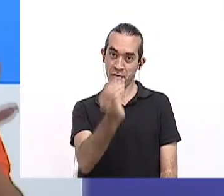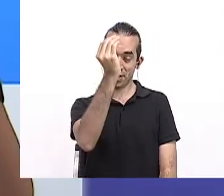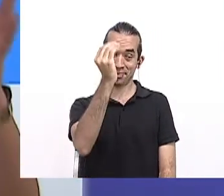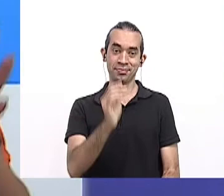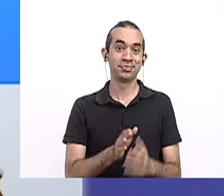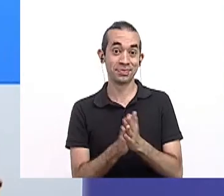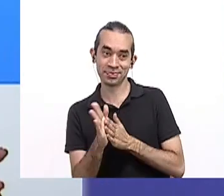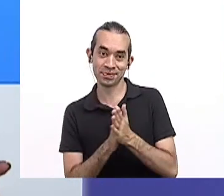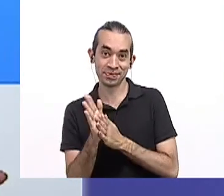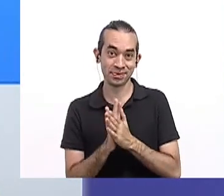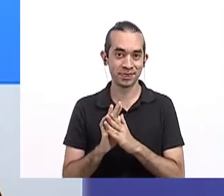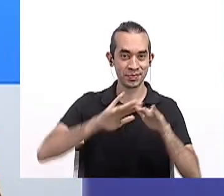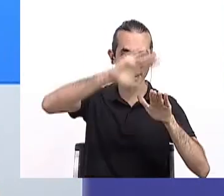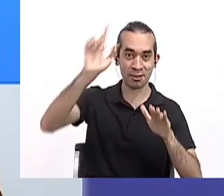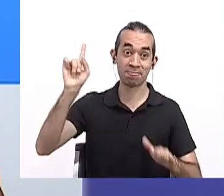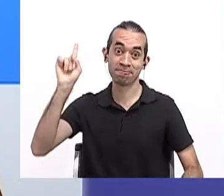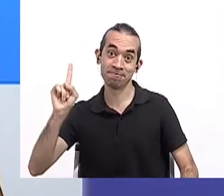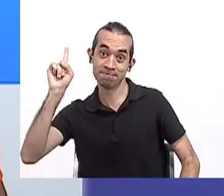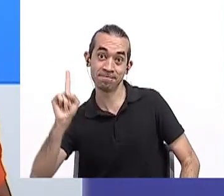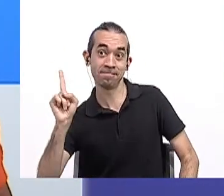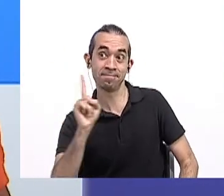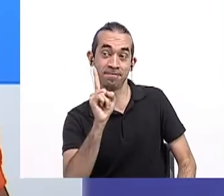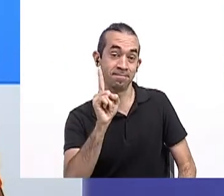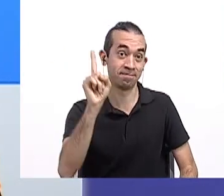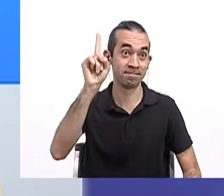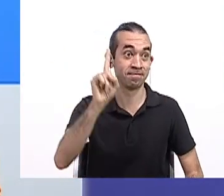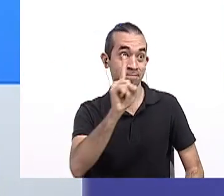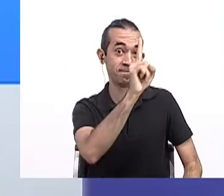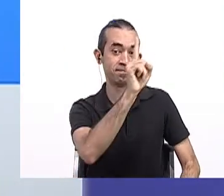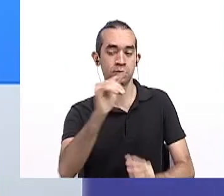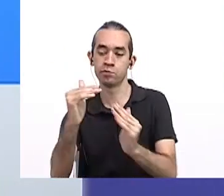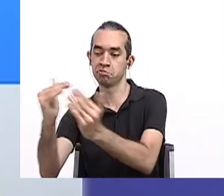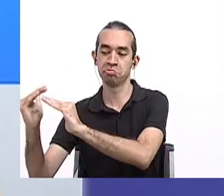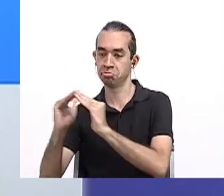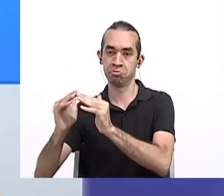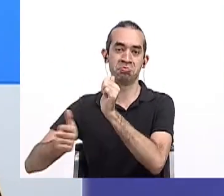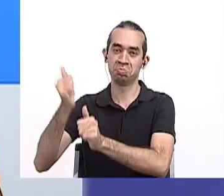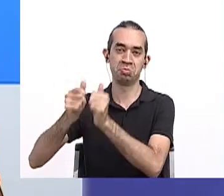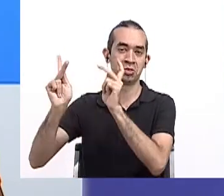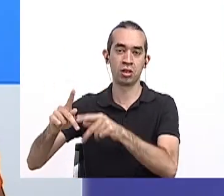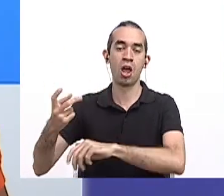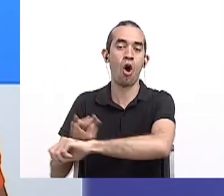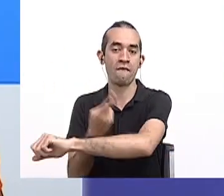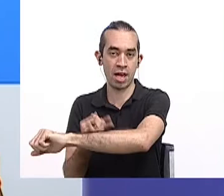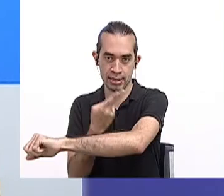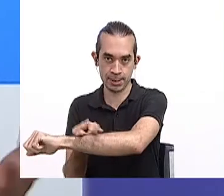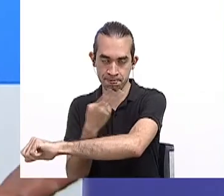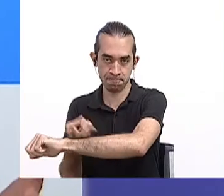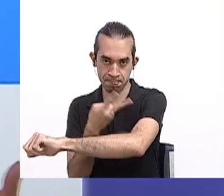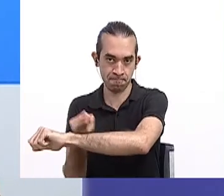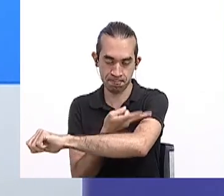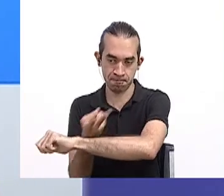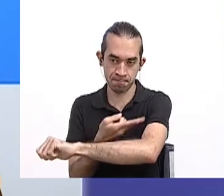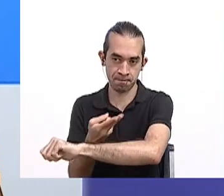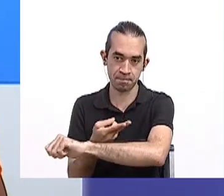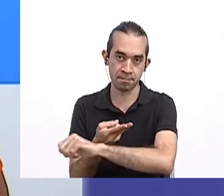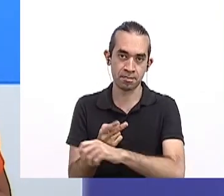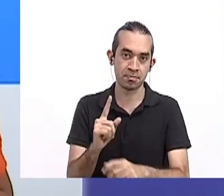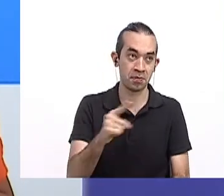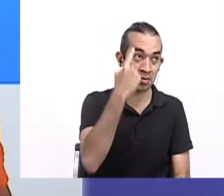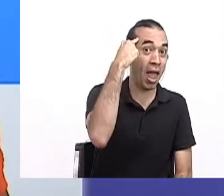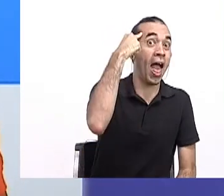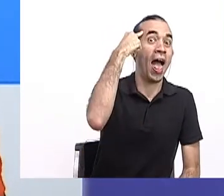encontraba en la montaña en el pueblo la mayoría de personas tenían ovejas y en alguna ocasión se le